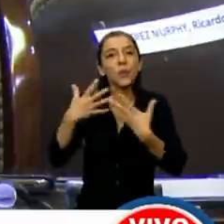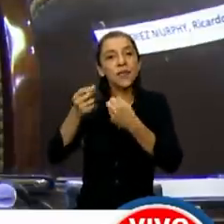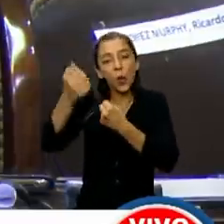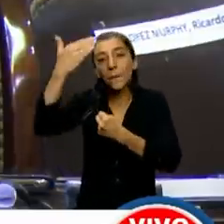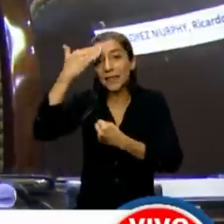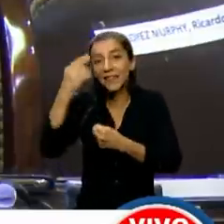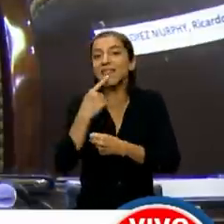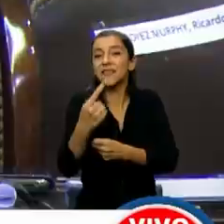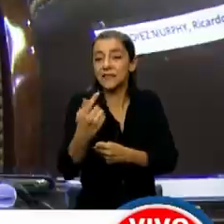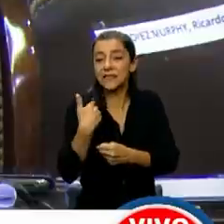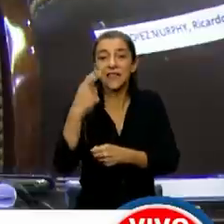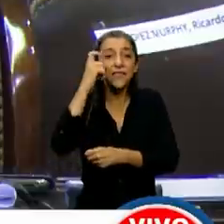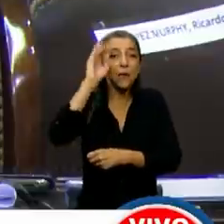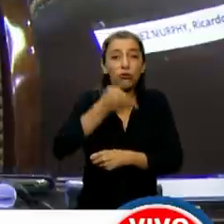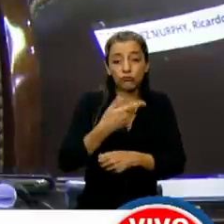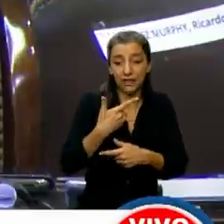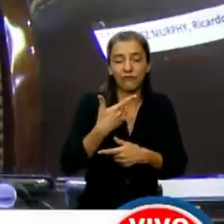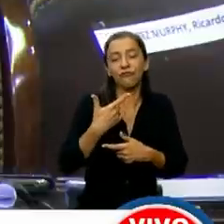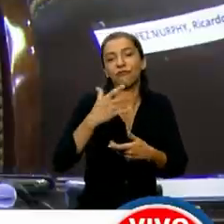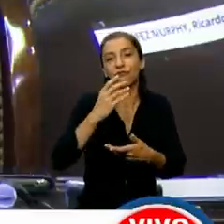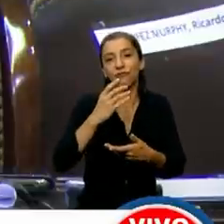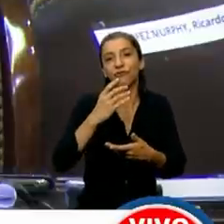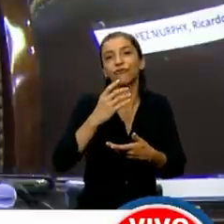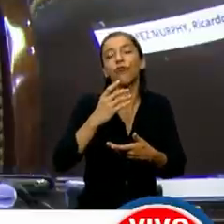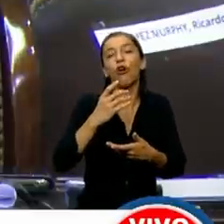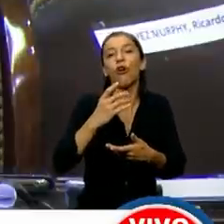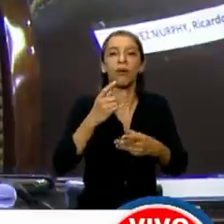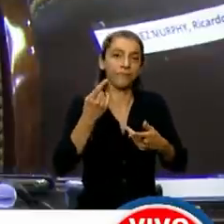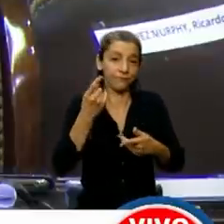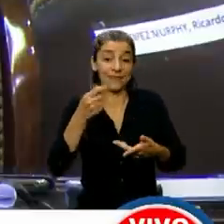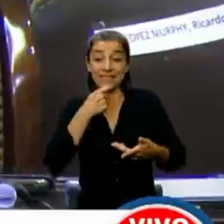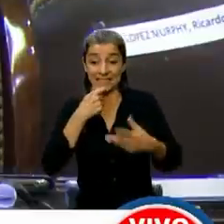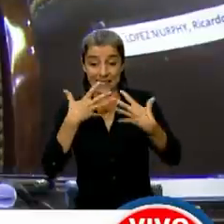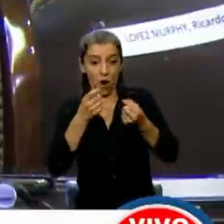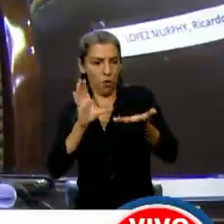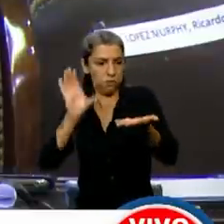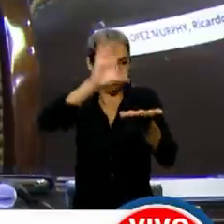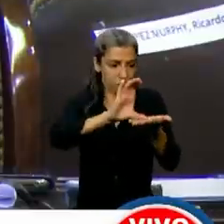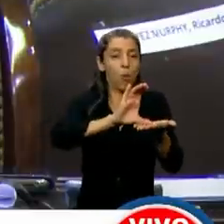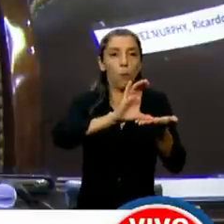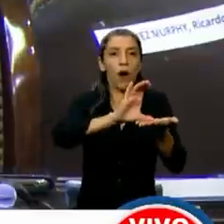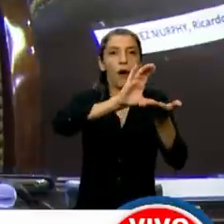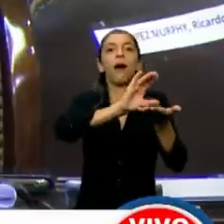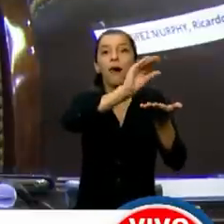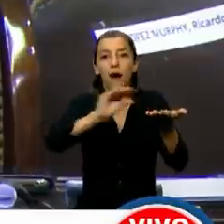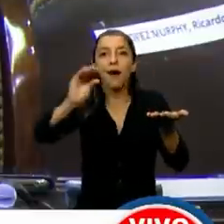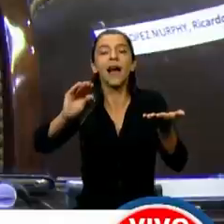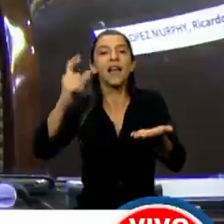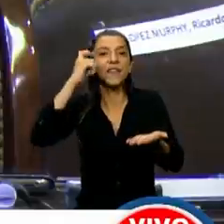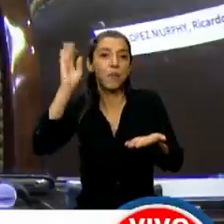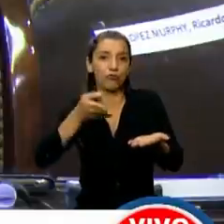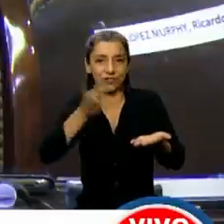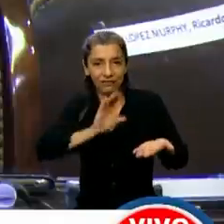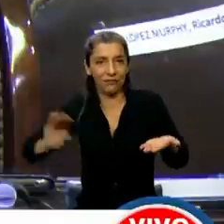ciento de la inversión en salud debe llevarse a cabo nos lleva la atención que en el presupuesto 2022